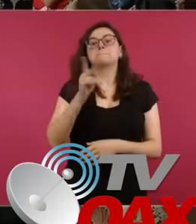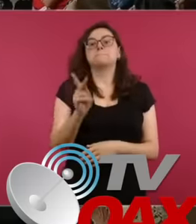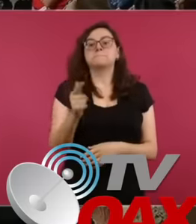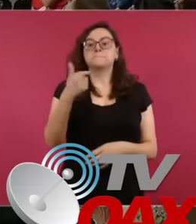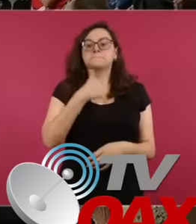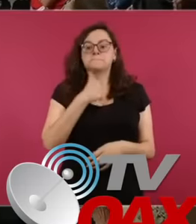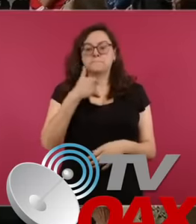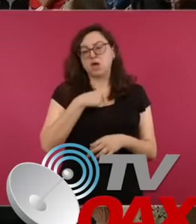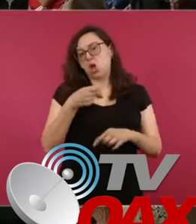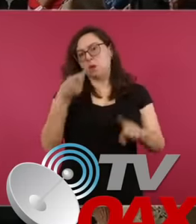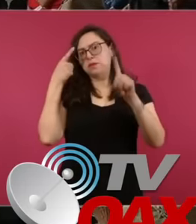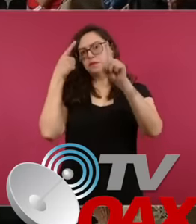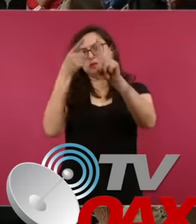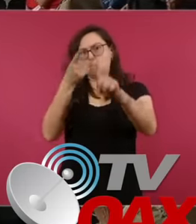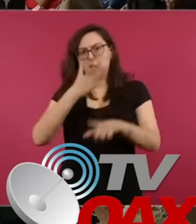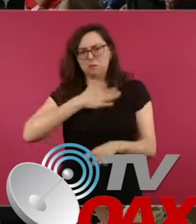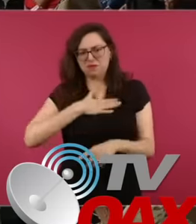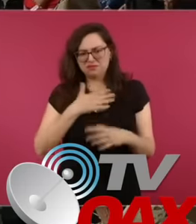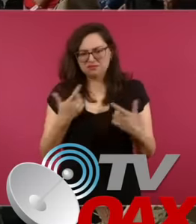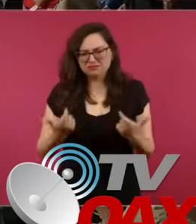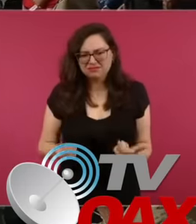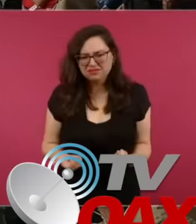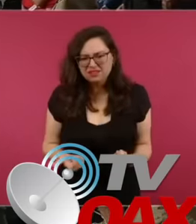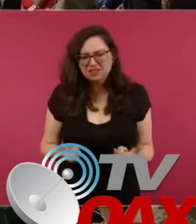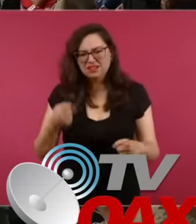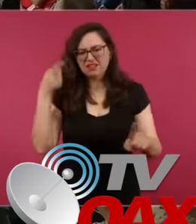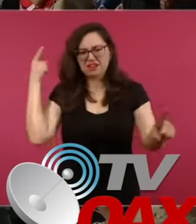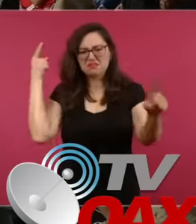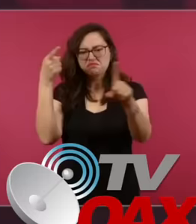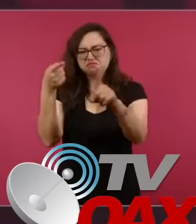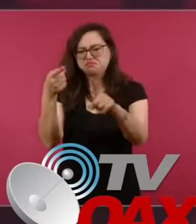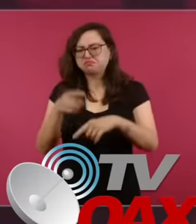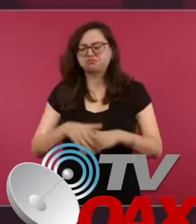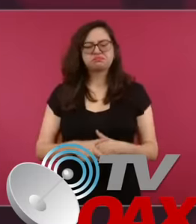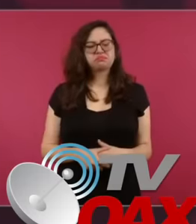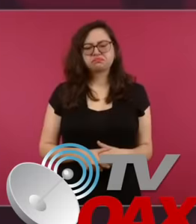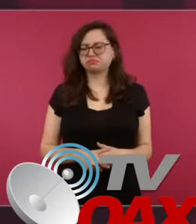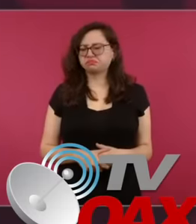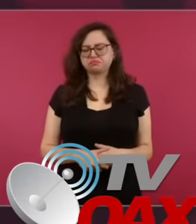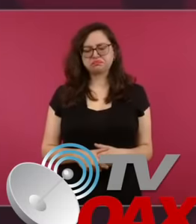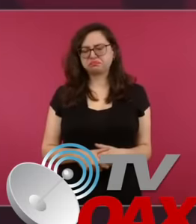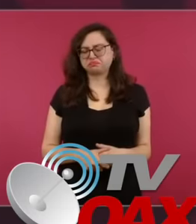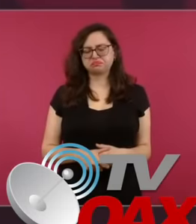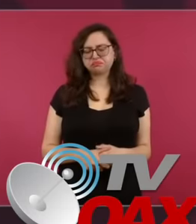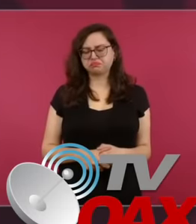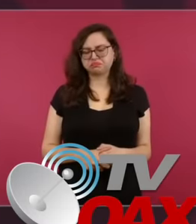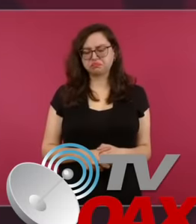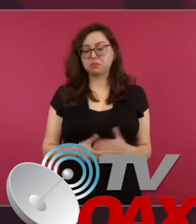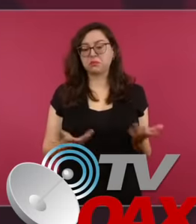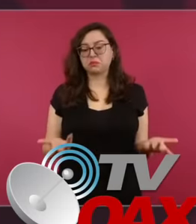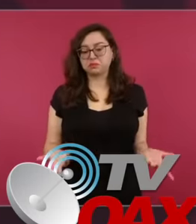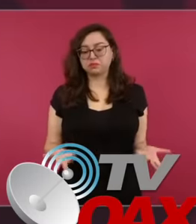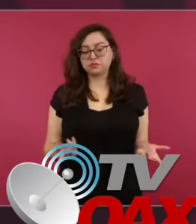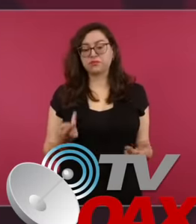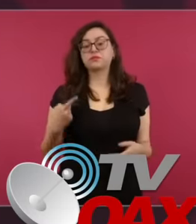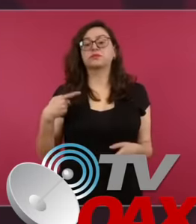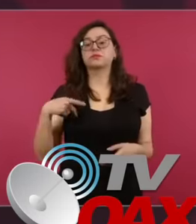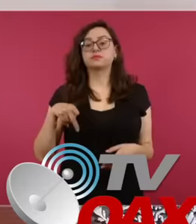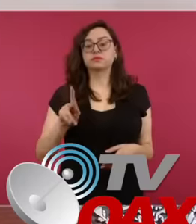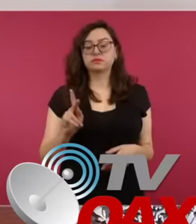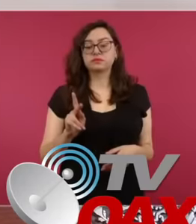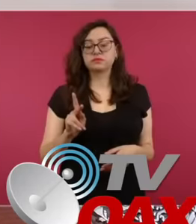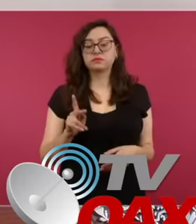Pero no solo es lo mío, es que a quienes trabajan en el gobierno, que son